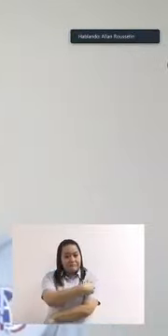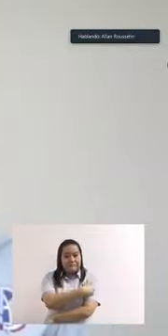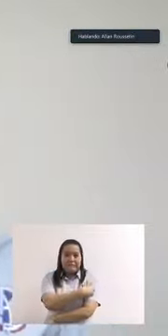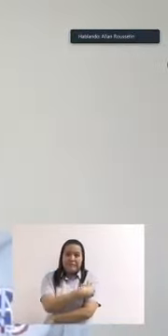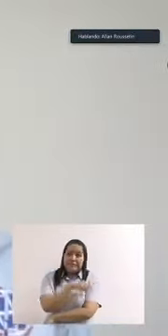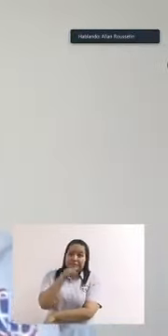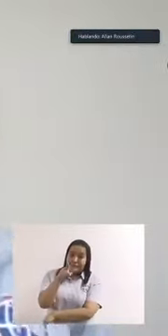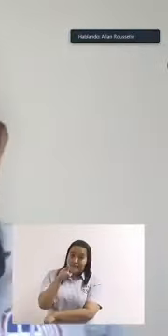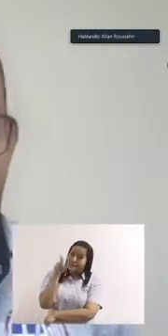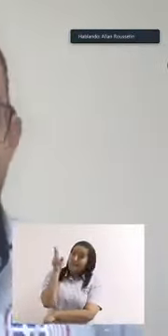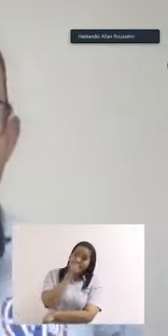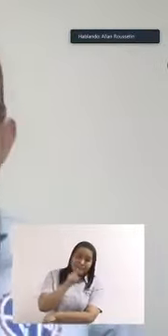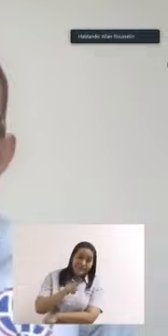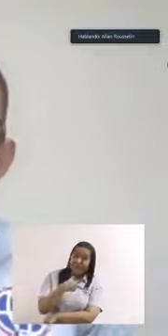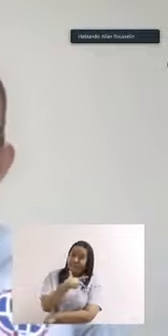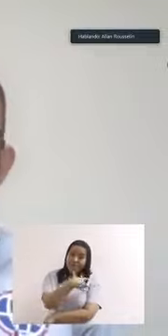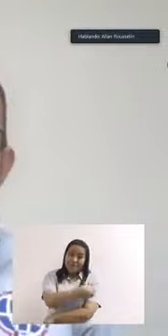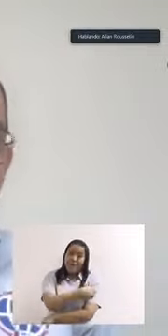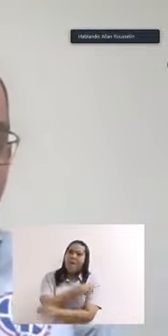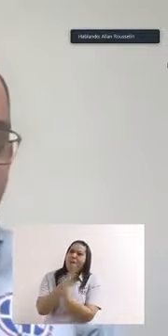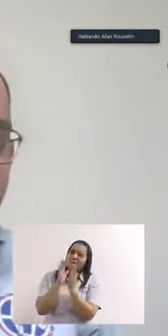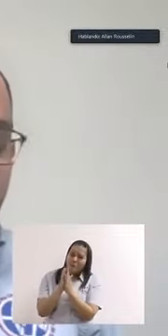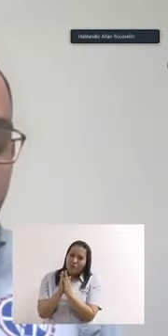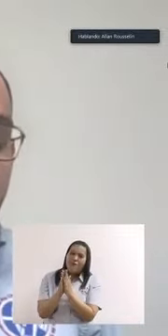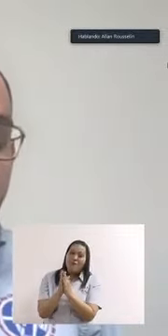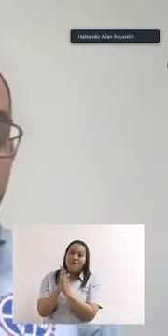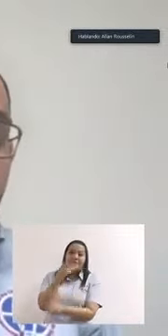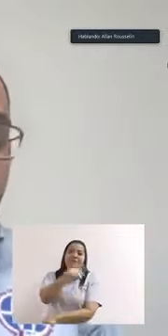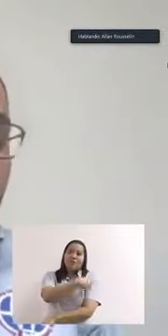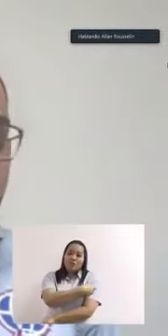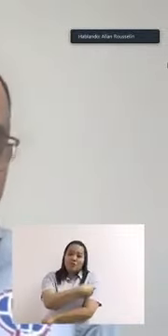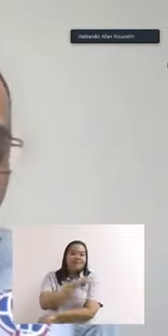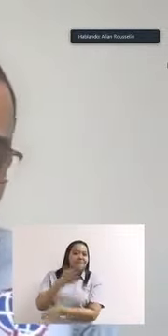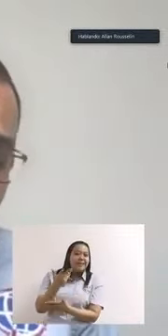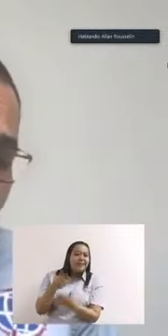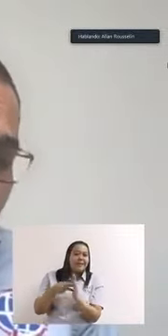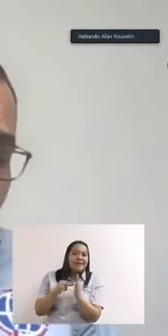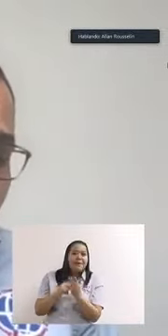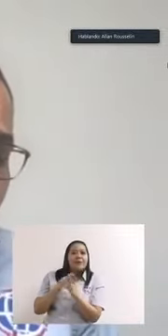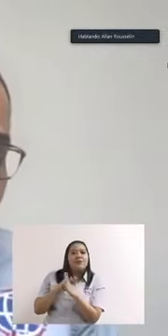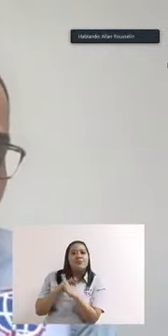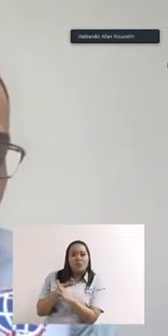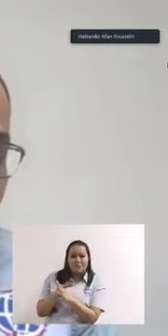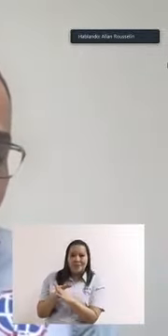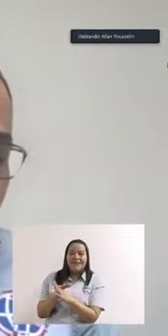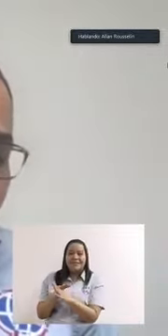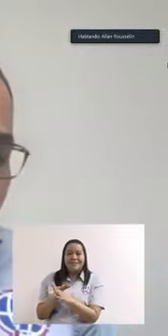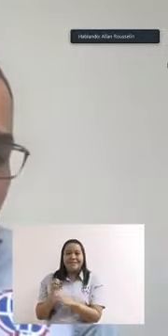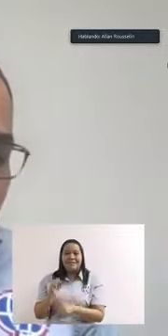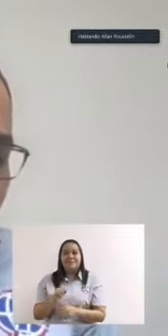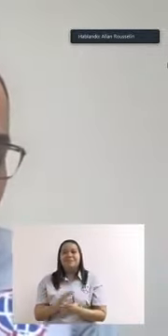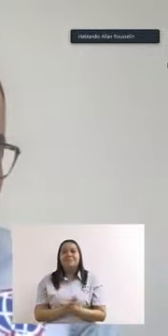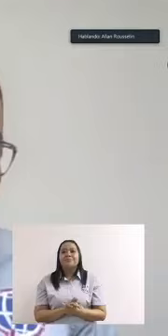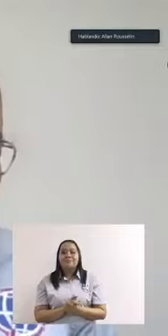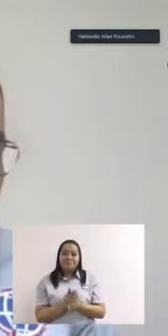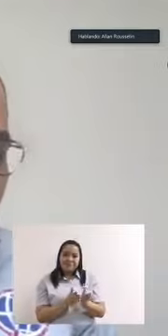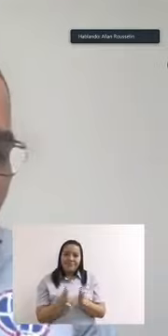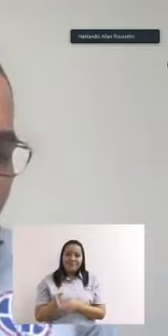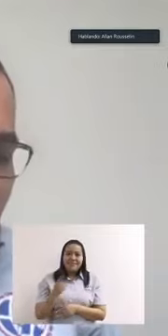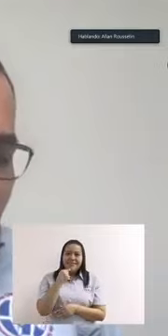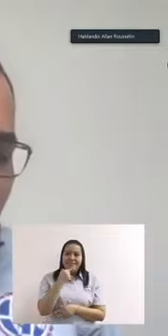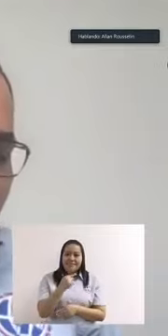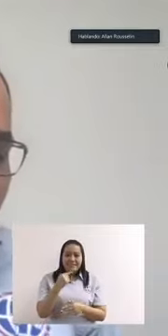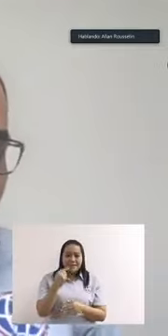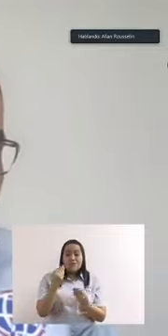vacunado. Recuerden, vacunémonos, podemos estar más protegidos. Hay muchos saludos, saludos a Telma Urrutia de San